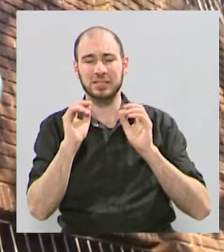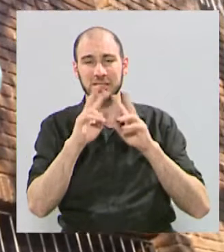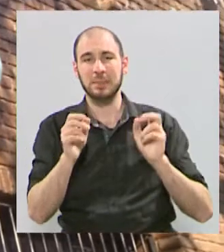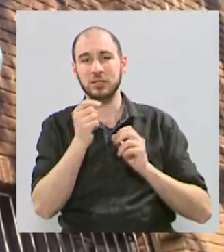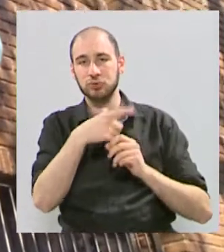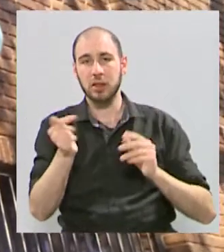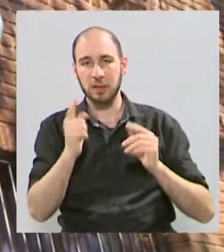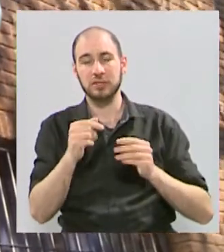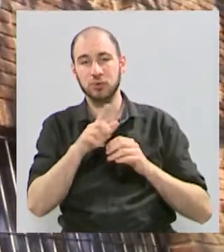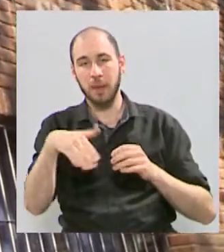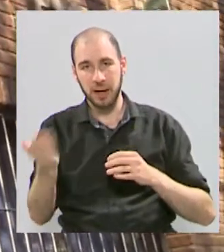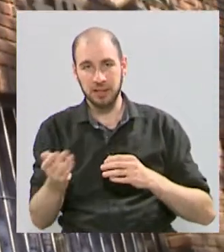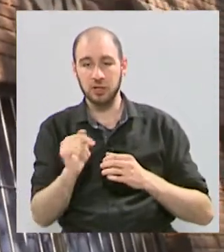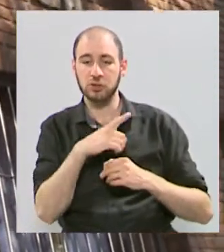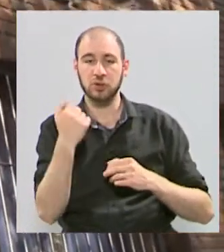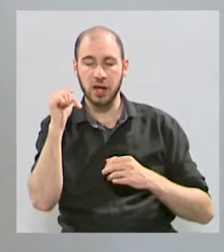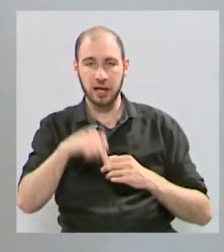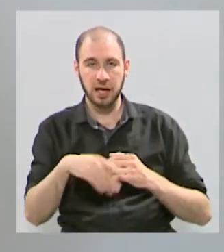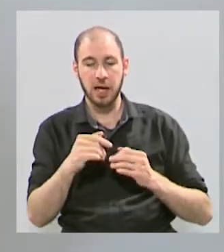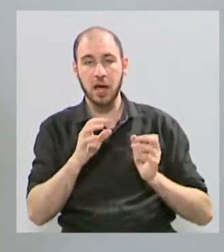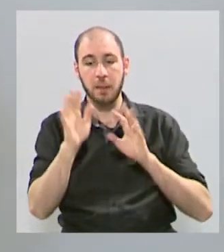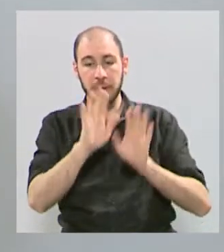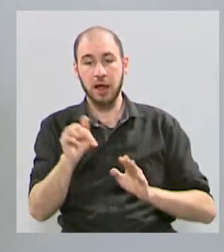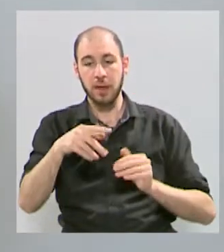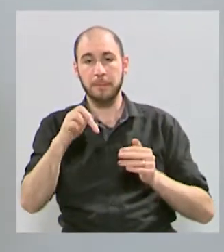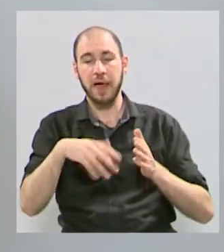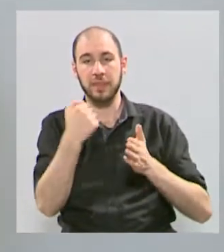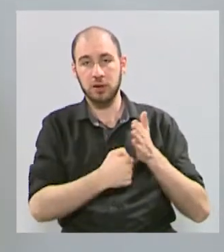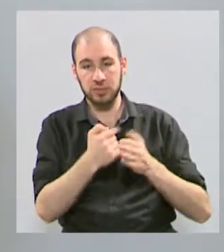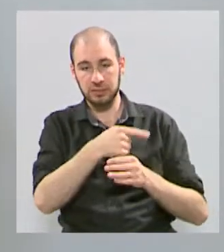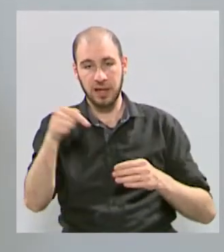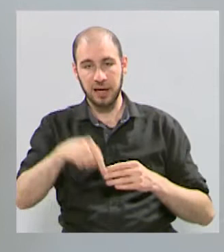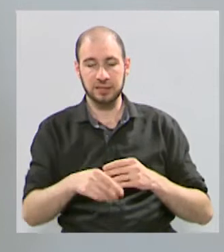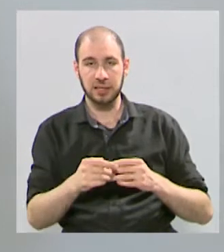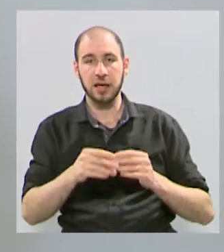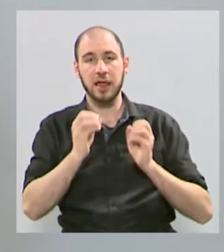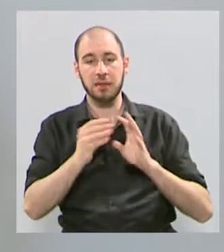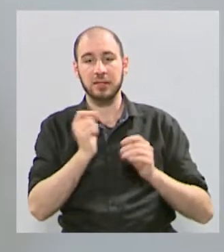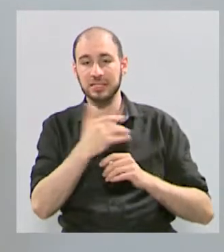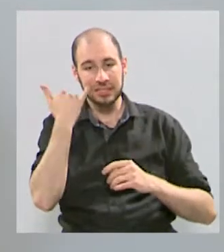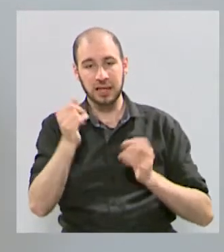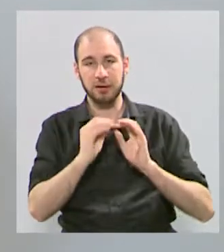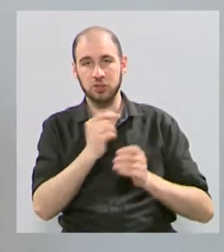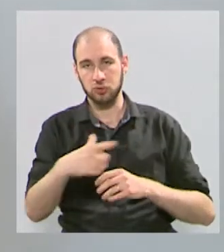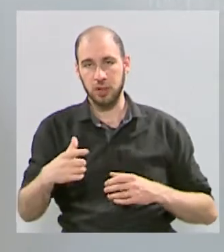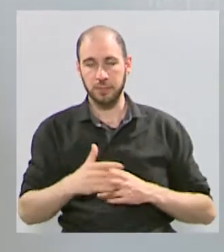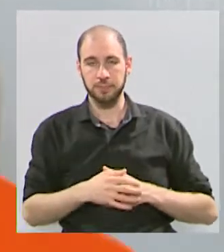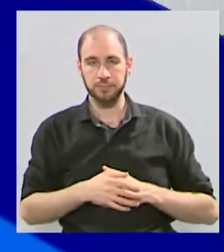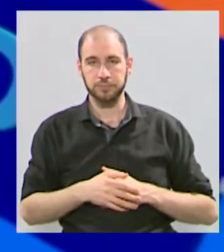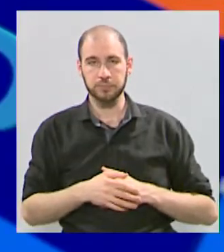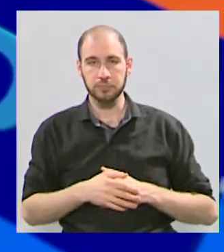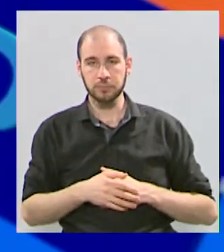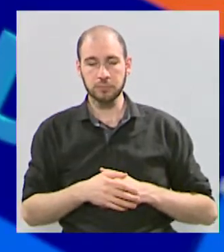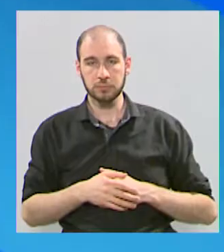además no salariales. Por eso nosotros estamos organizando ahora un plan de lucha esta semana para la reapertura inmediata de las paritarias.